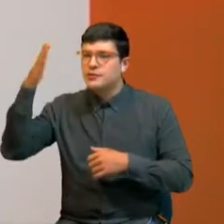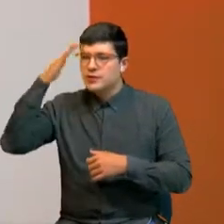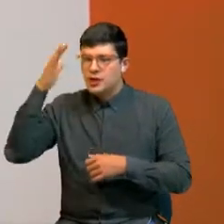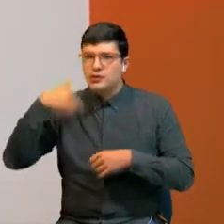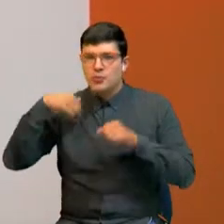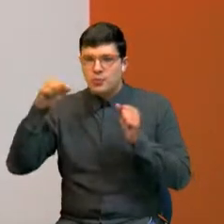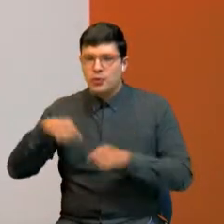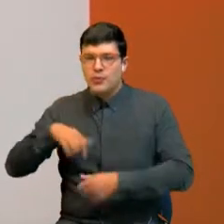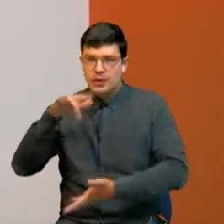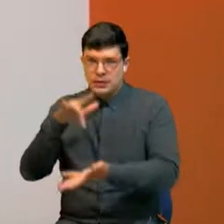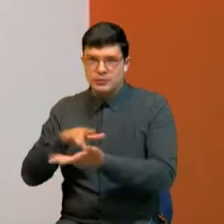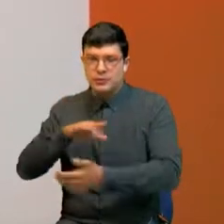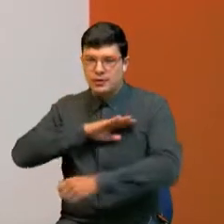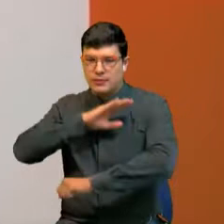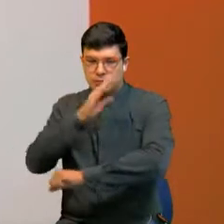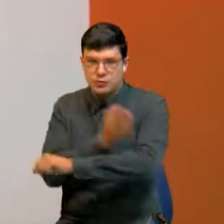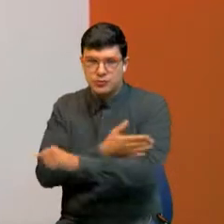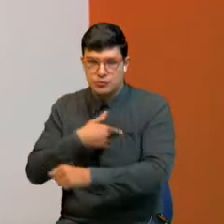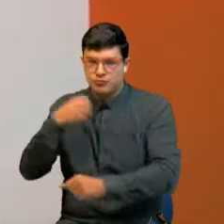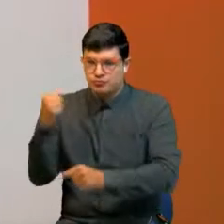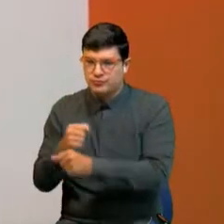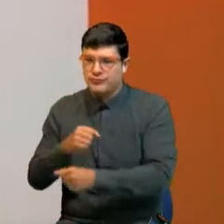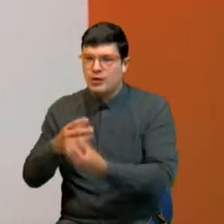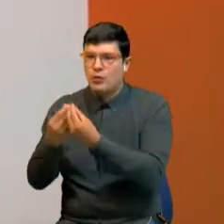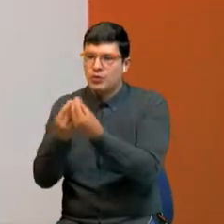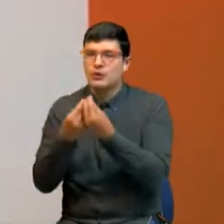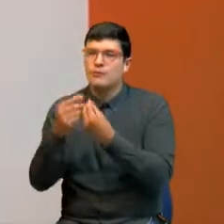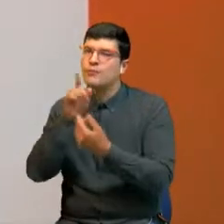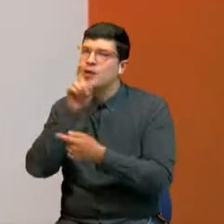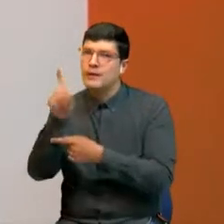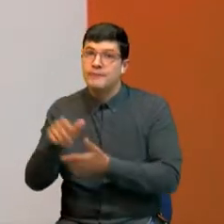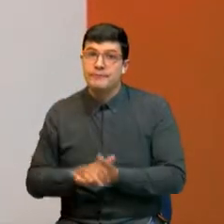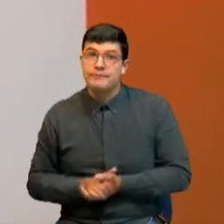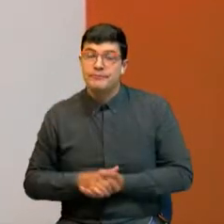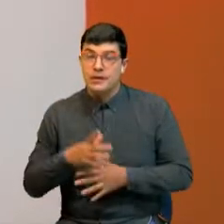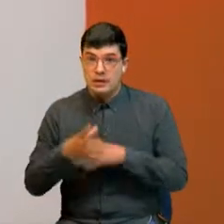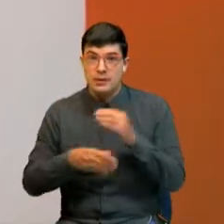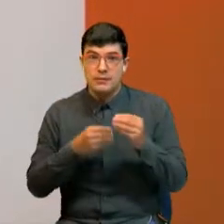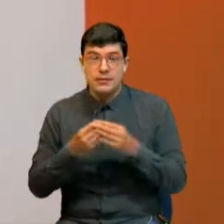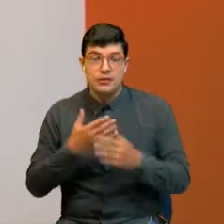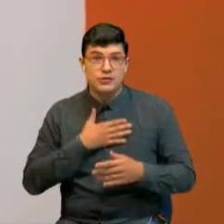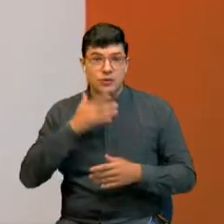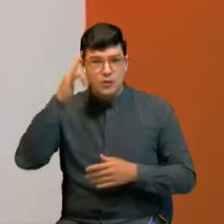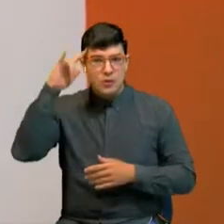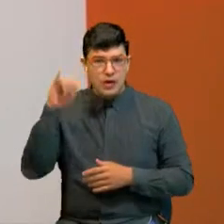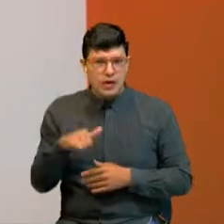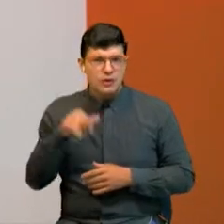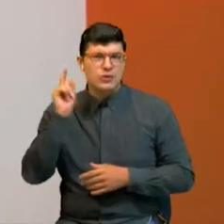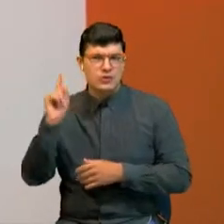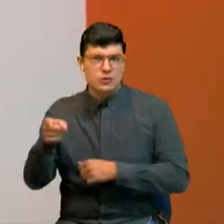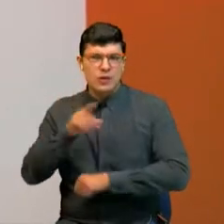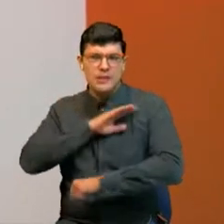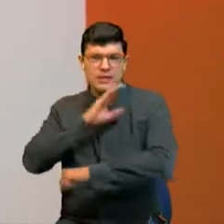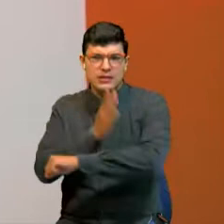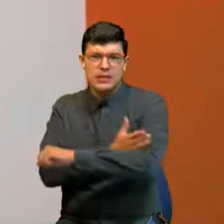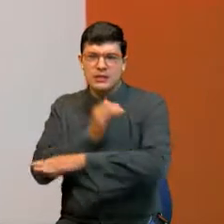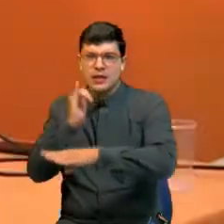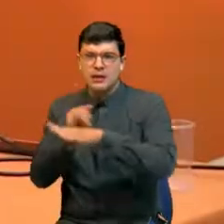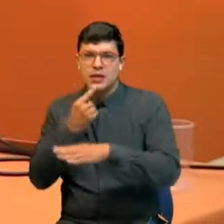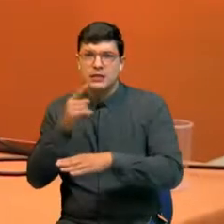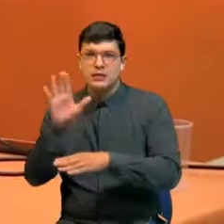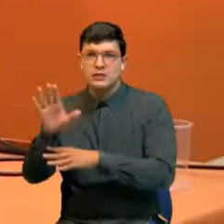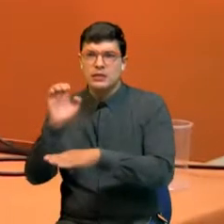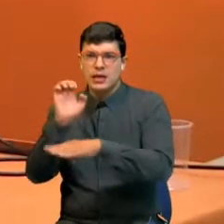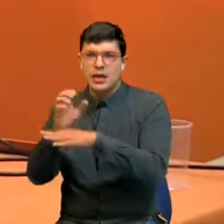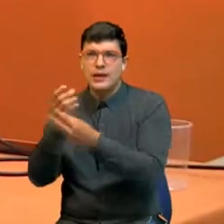de Bucaramanga. Creo plenamente en el poder que hay en la institución, como es el Consejo de